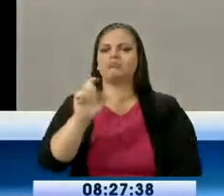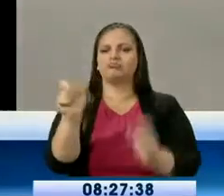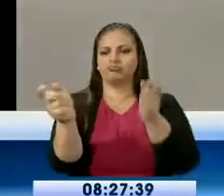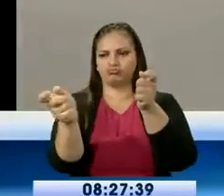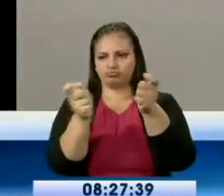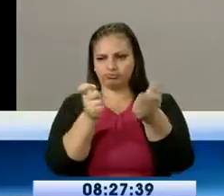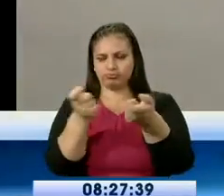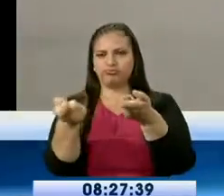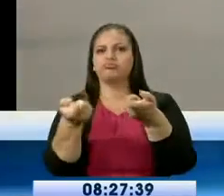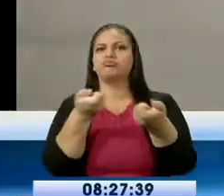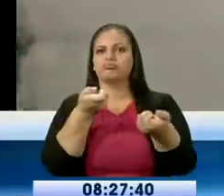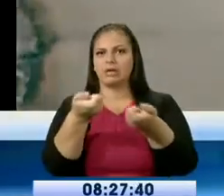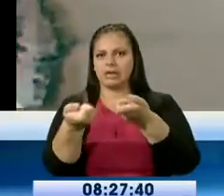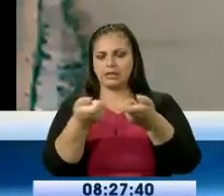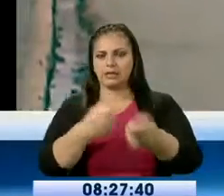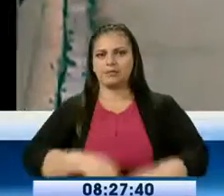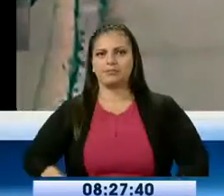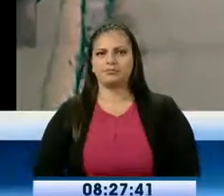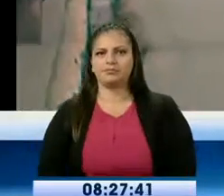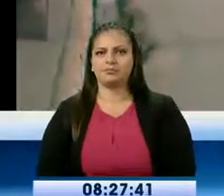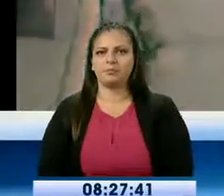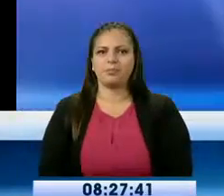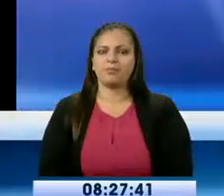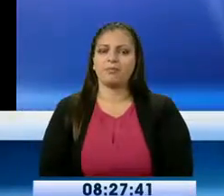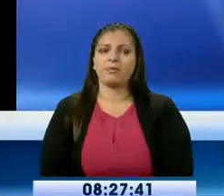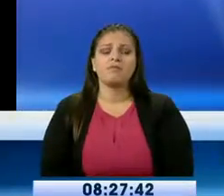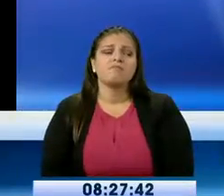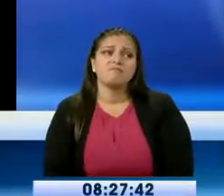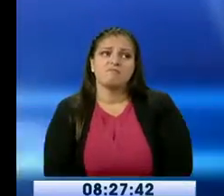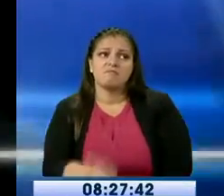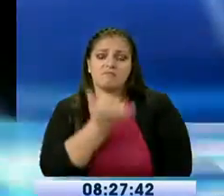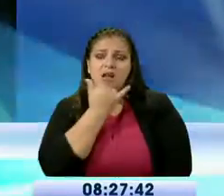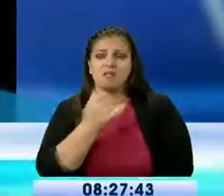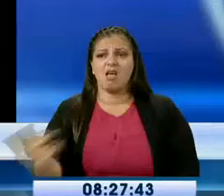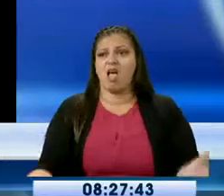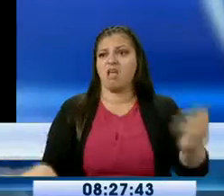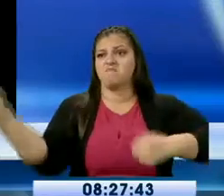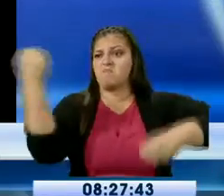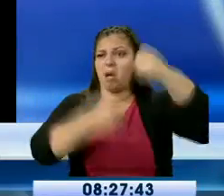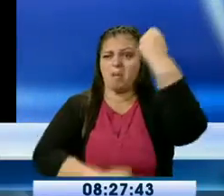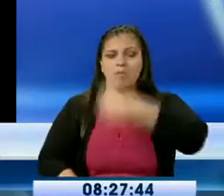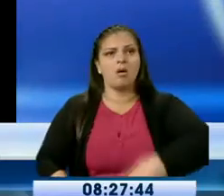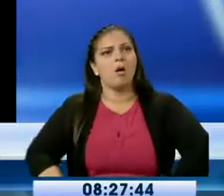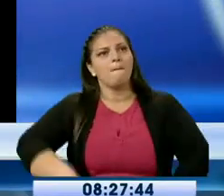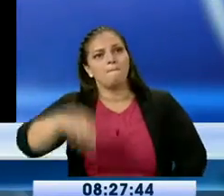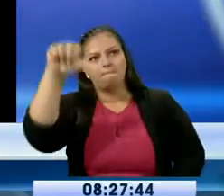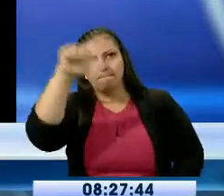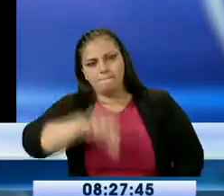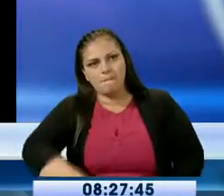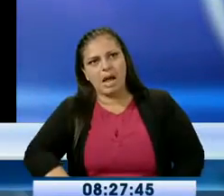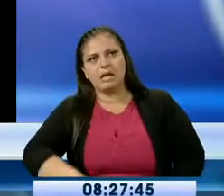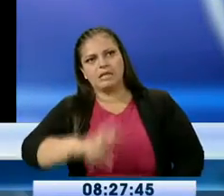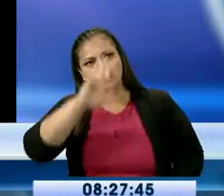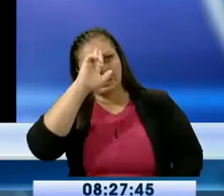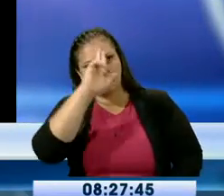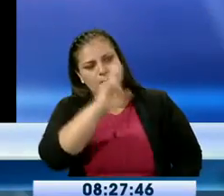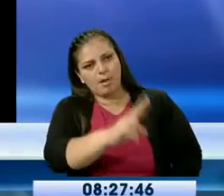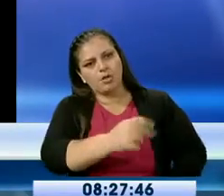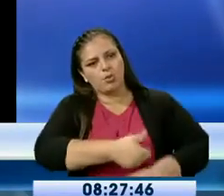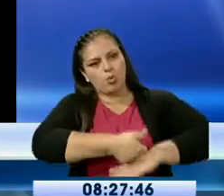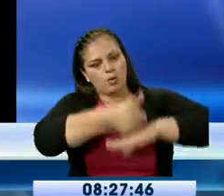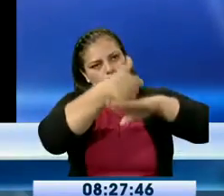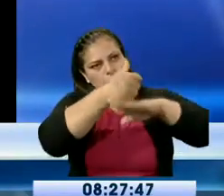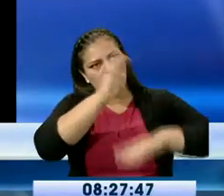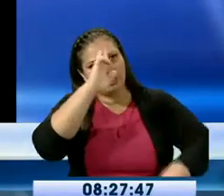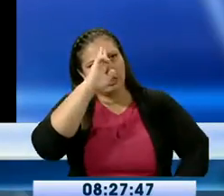tricimotos expresan su malestar. Eso estuvo mal, pues, de parte y parte estuvo mal, porque no debería ser así. Una, porque una de ellos son autoridad y